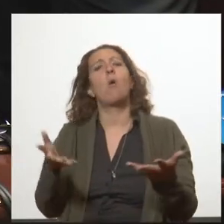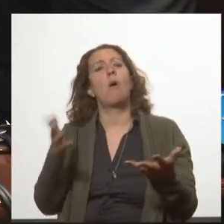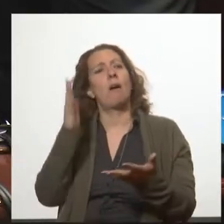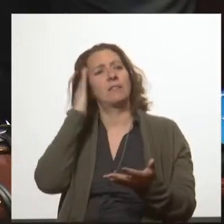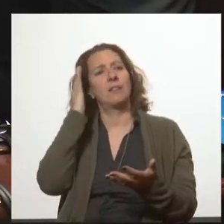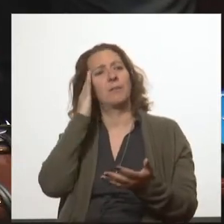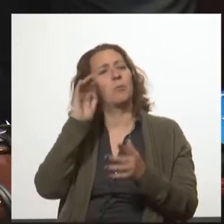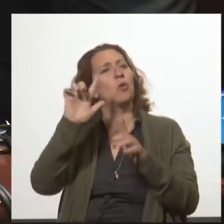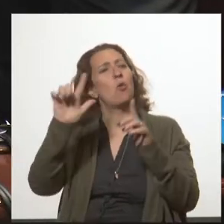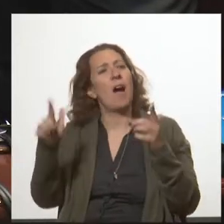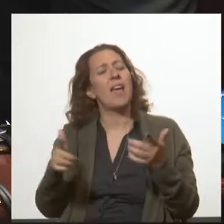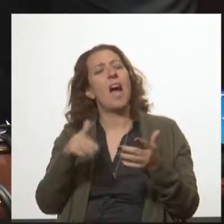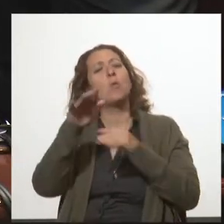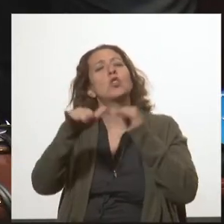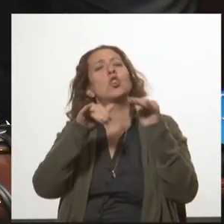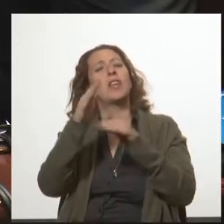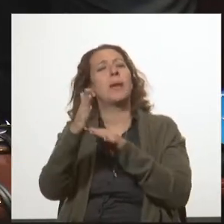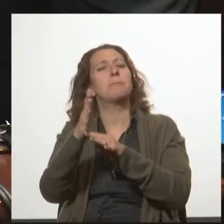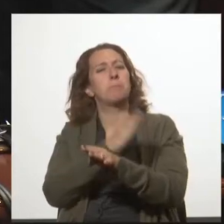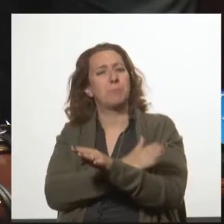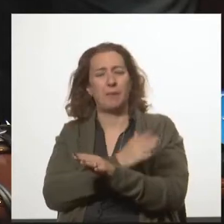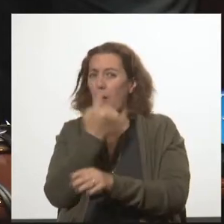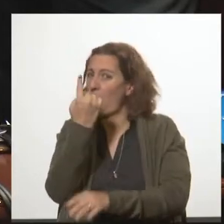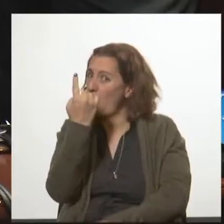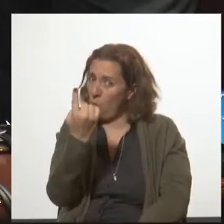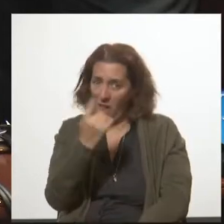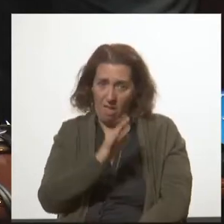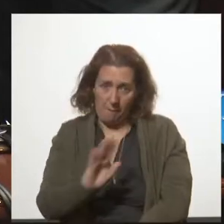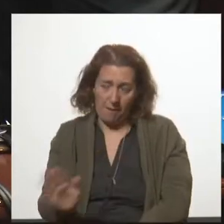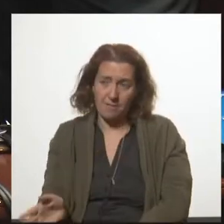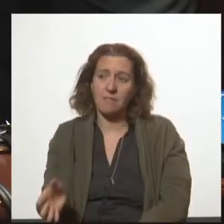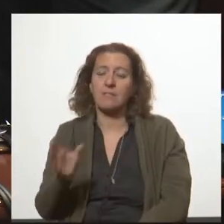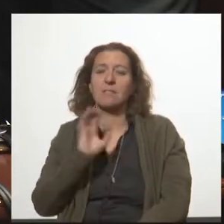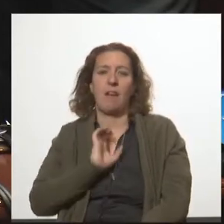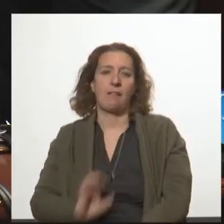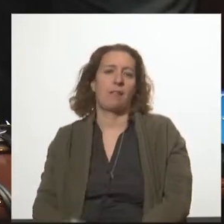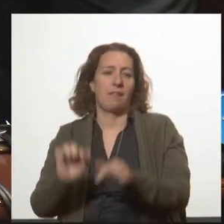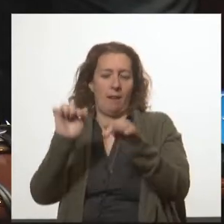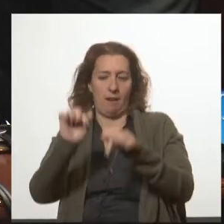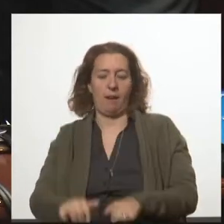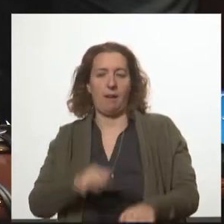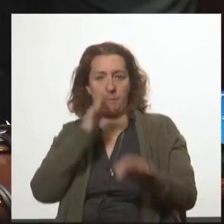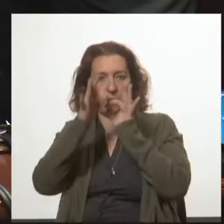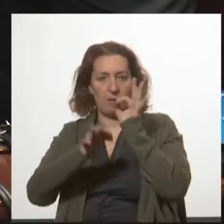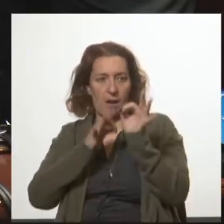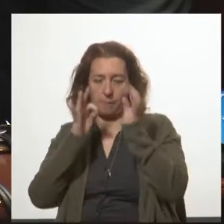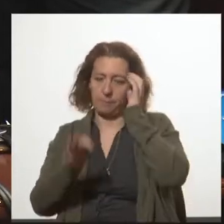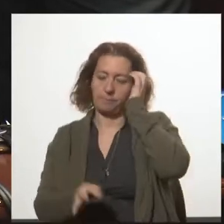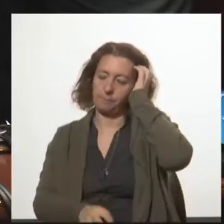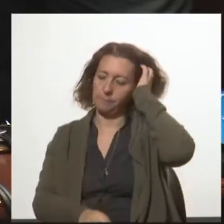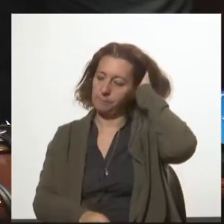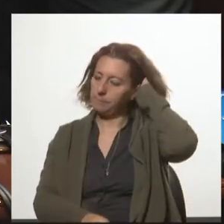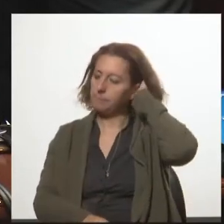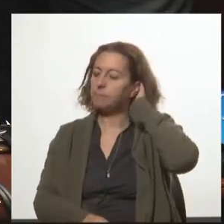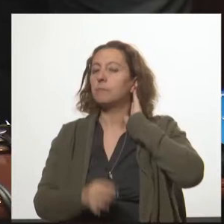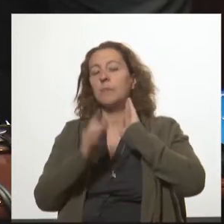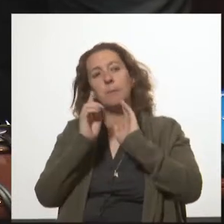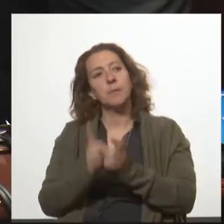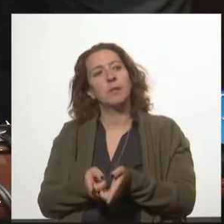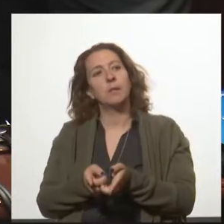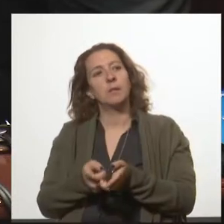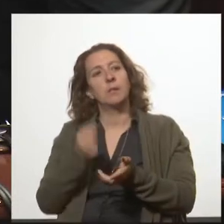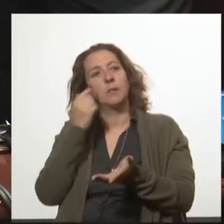previas sino una sola con las características que aquí se explicaban también deja